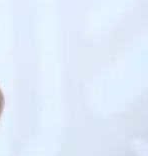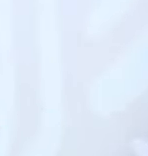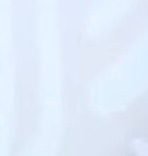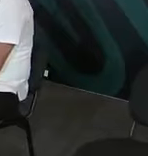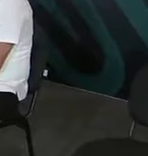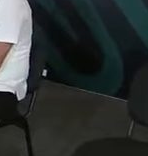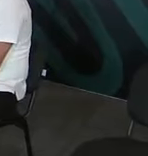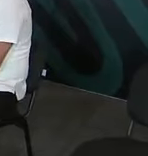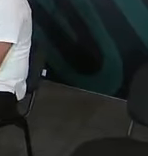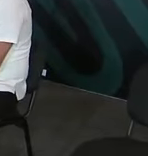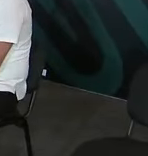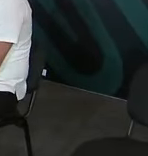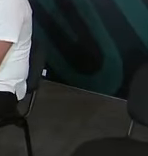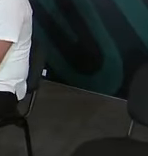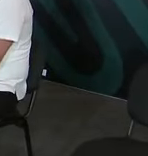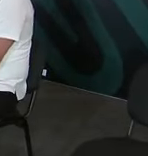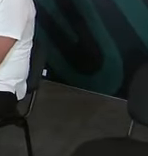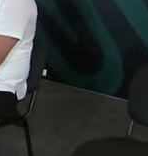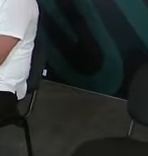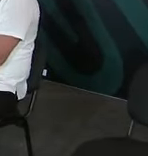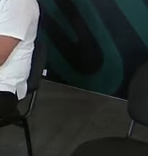me rindo